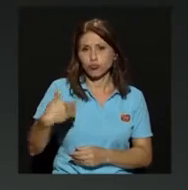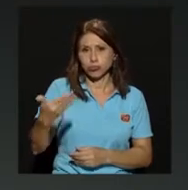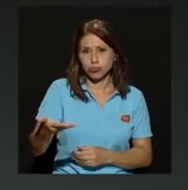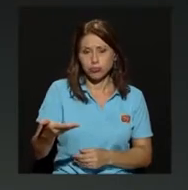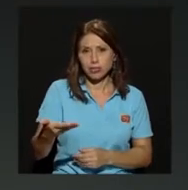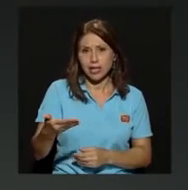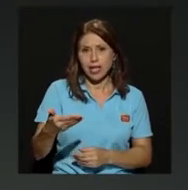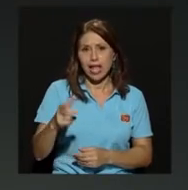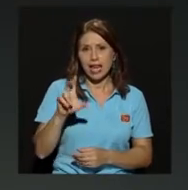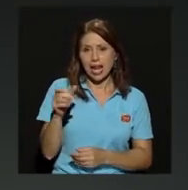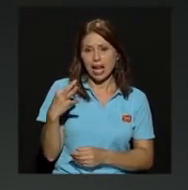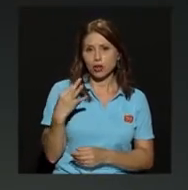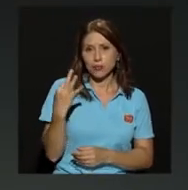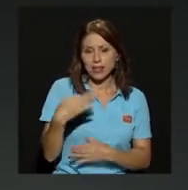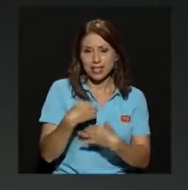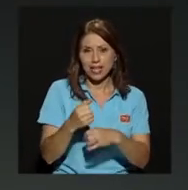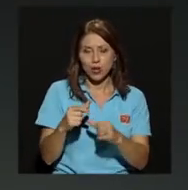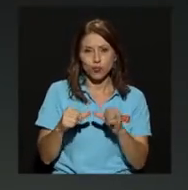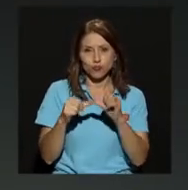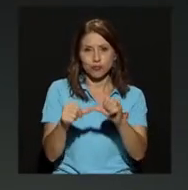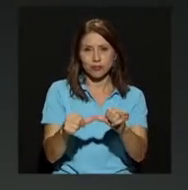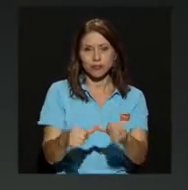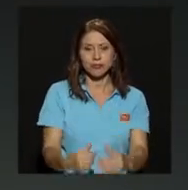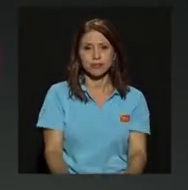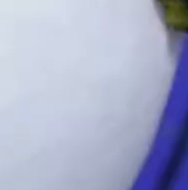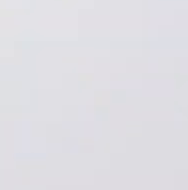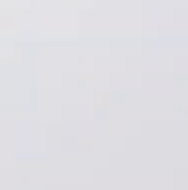el canal los invite a hacerlo regresamos